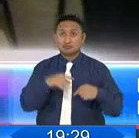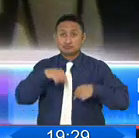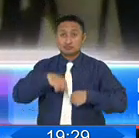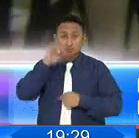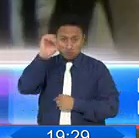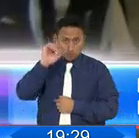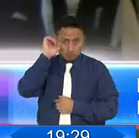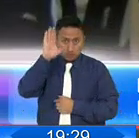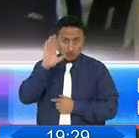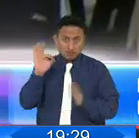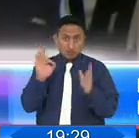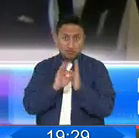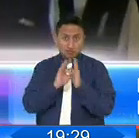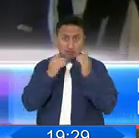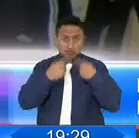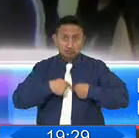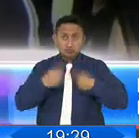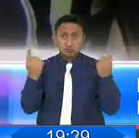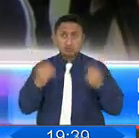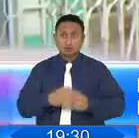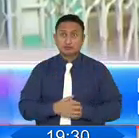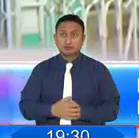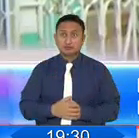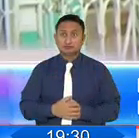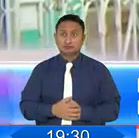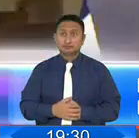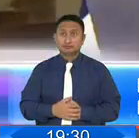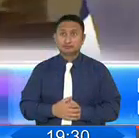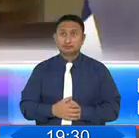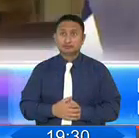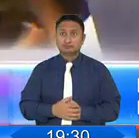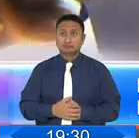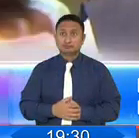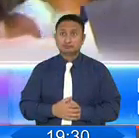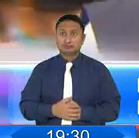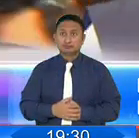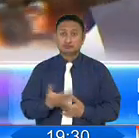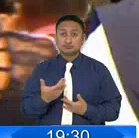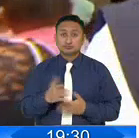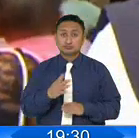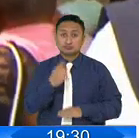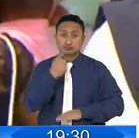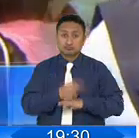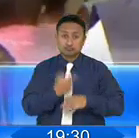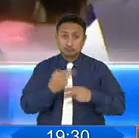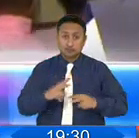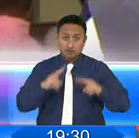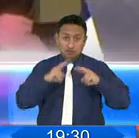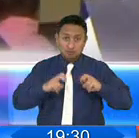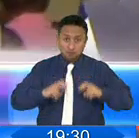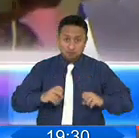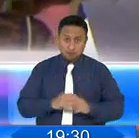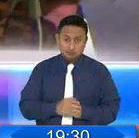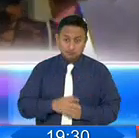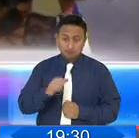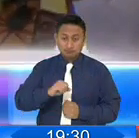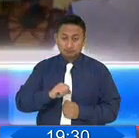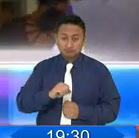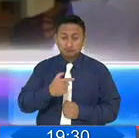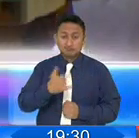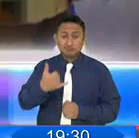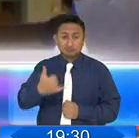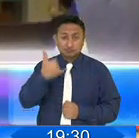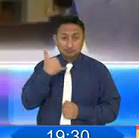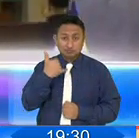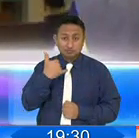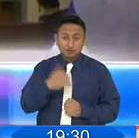los videos mediante las redes sociales. Se están ordenando las pericias ya pertinentes justamente de los teléfonos